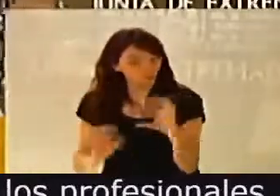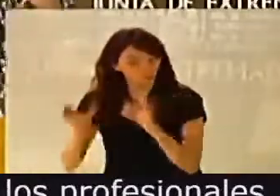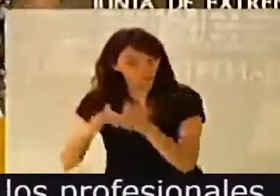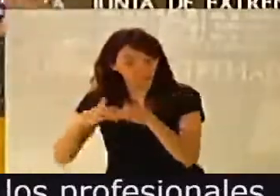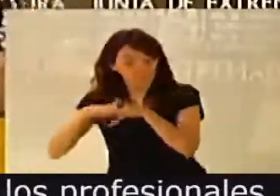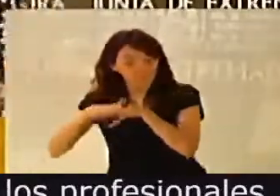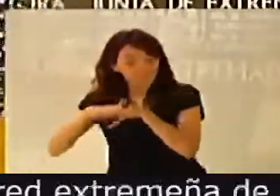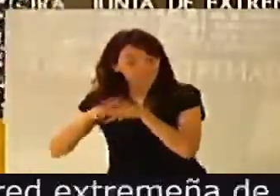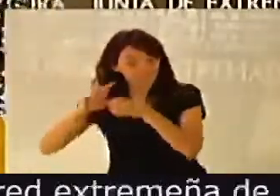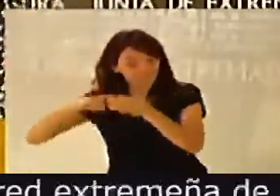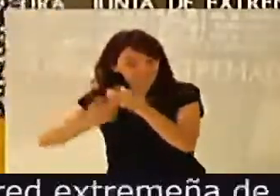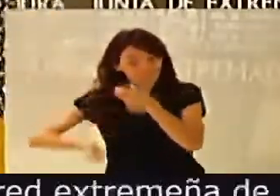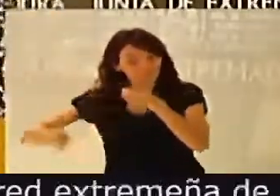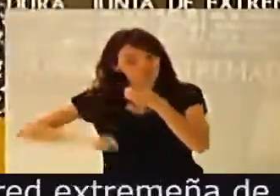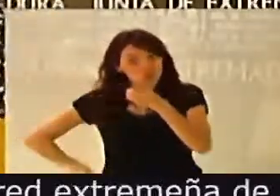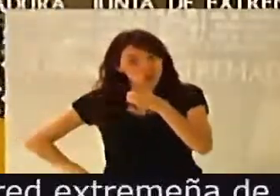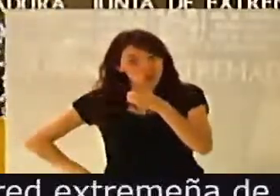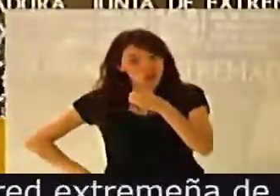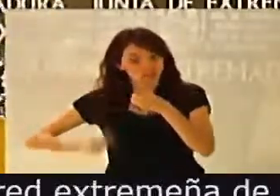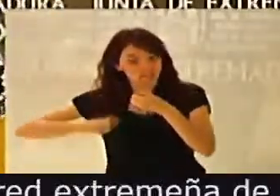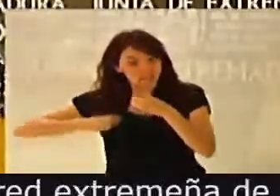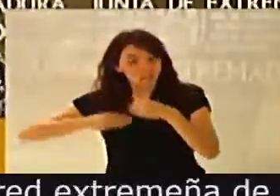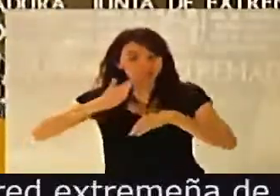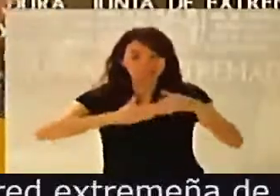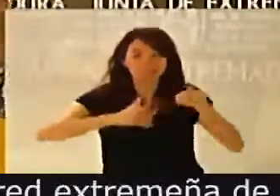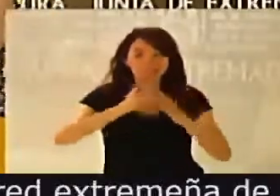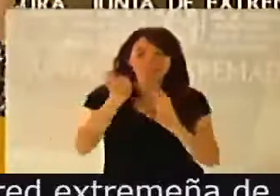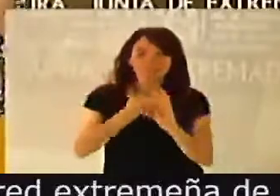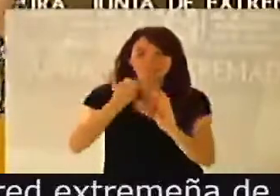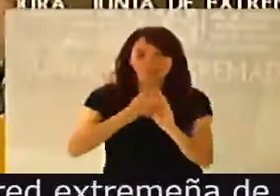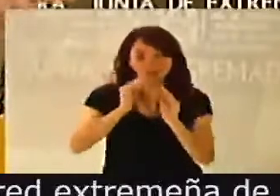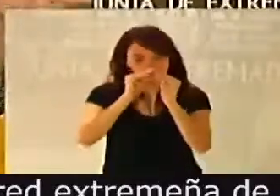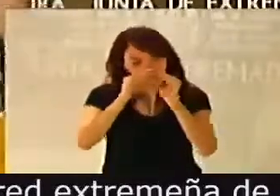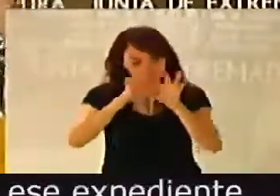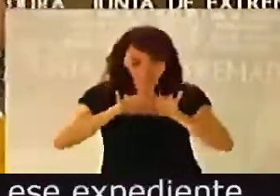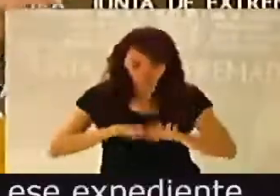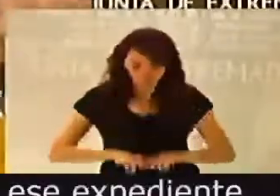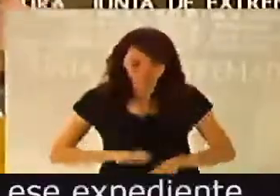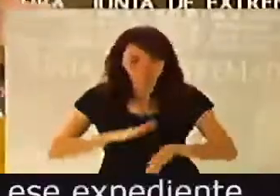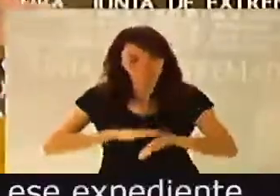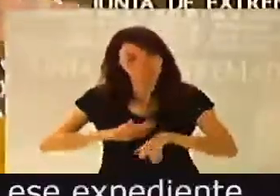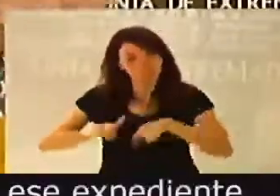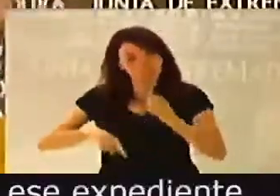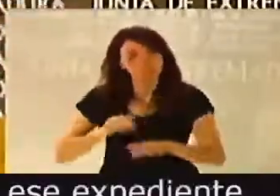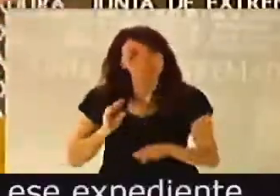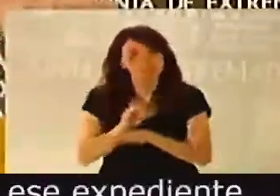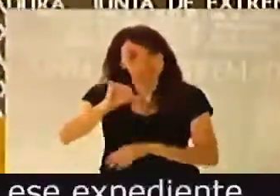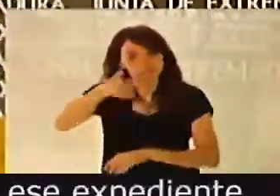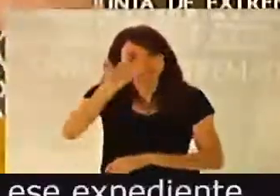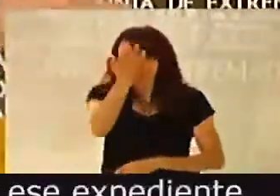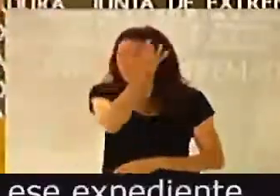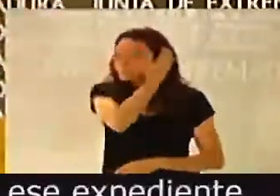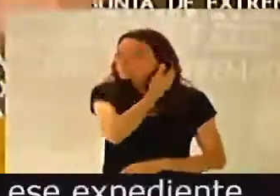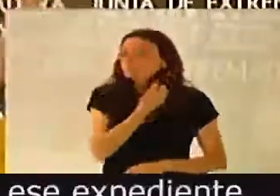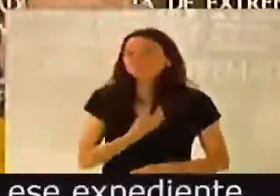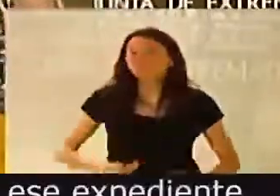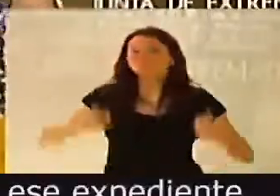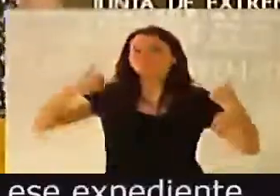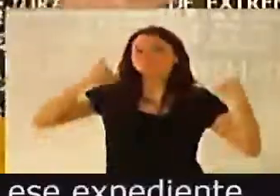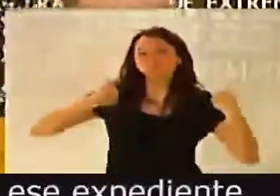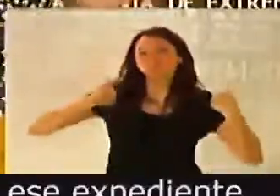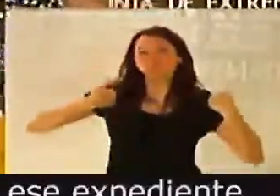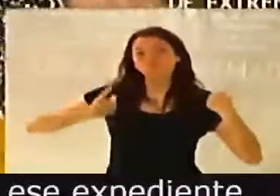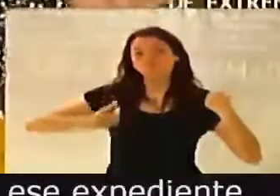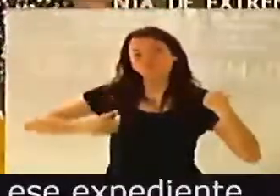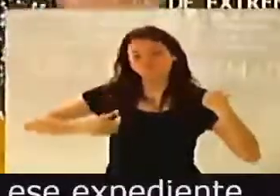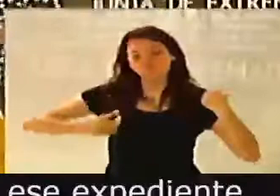quienes forman ese expediente para poder conceder la ayuda. Quien la resuelve finalmente, porque es quien tiene la autoridad para